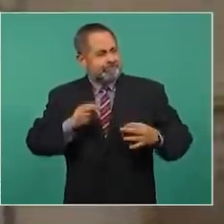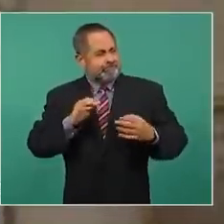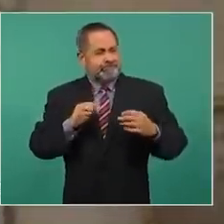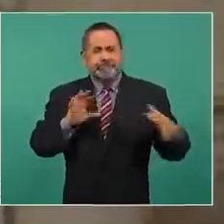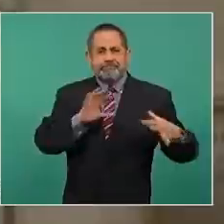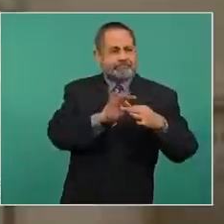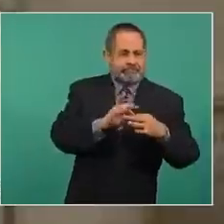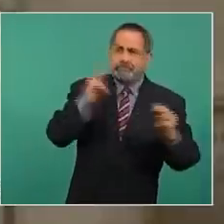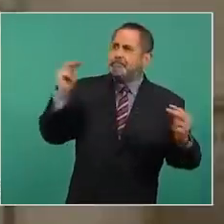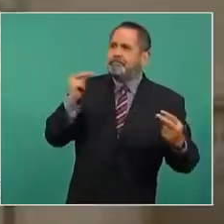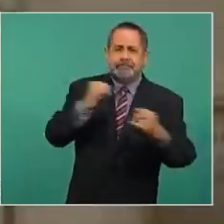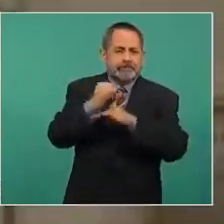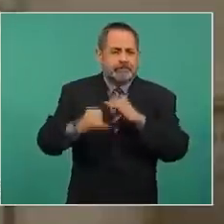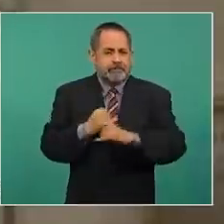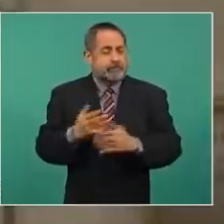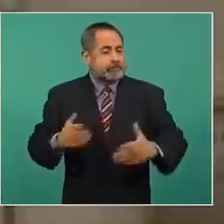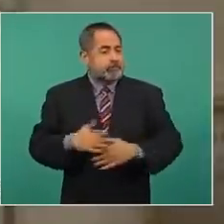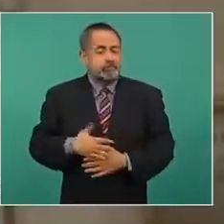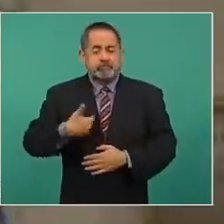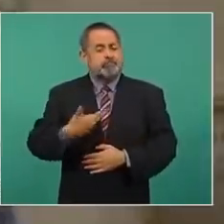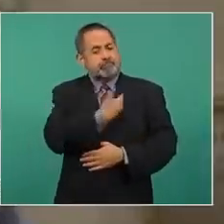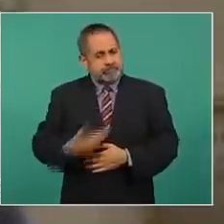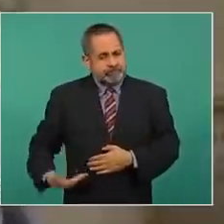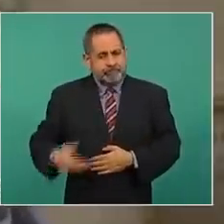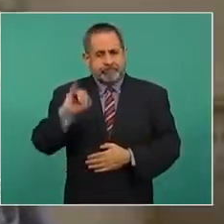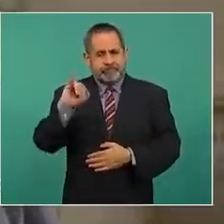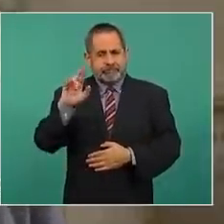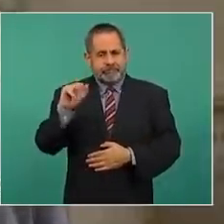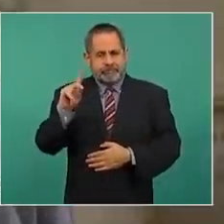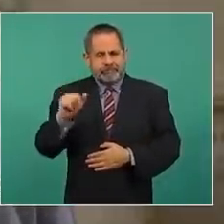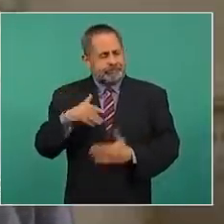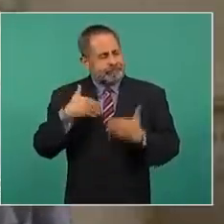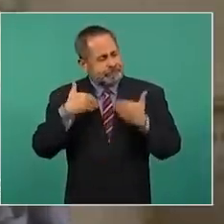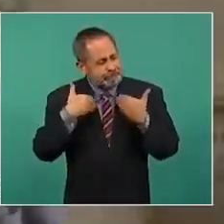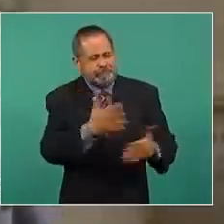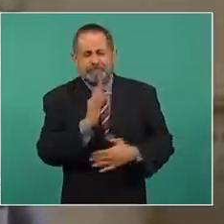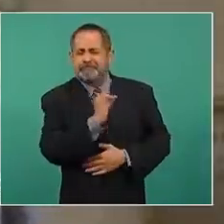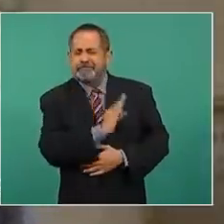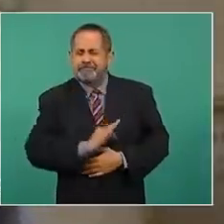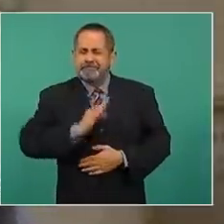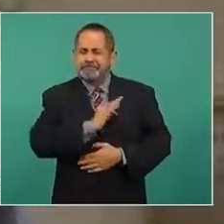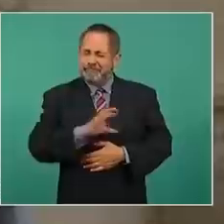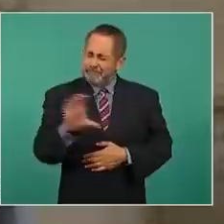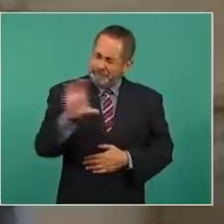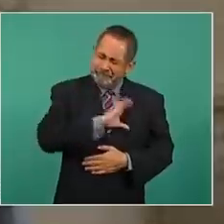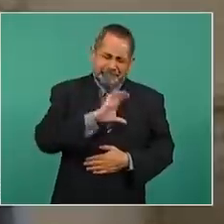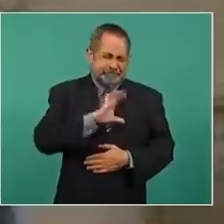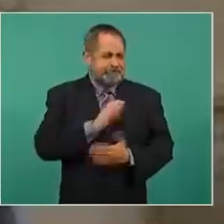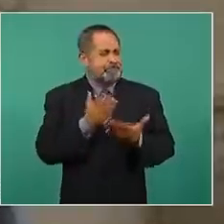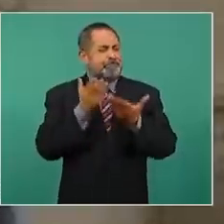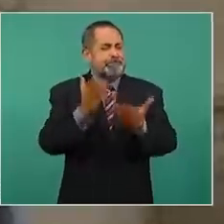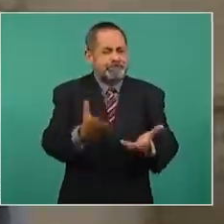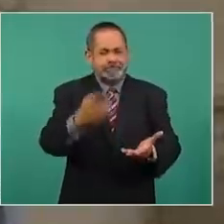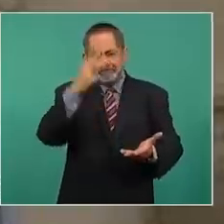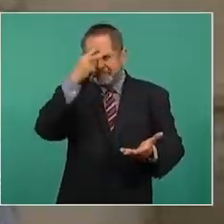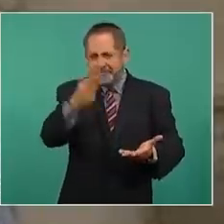internacional como presidente de Irlanda Me permito felicitar calurosamente al pueblo de